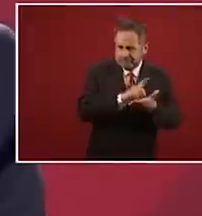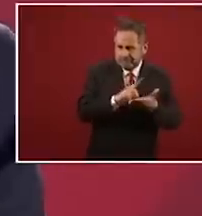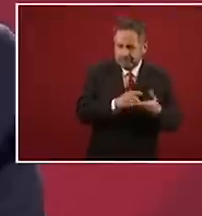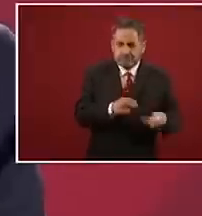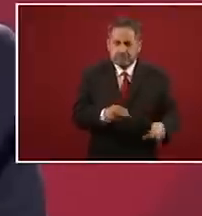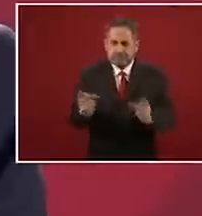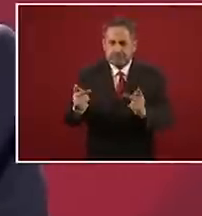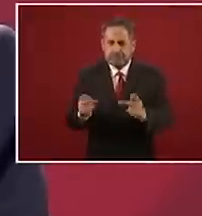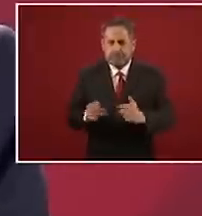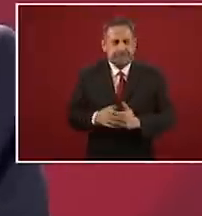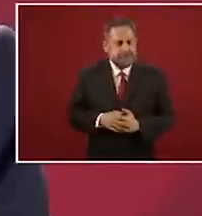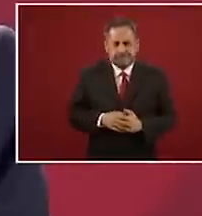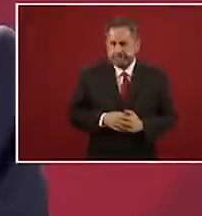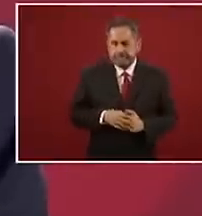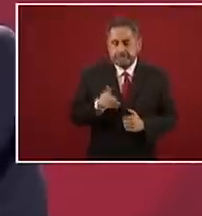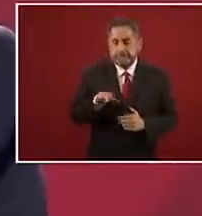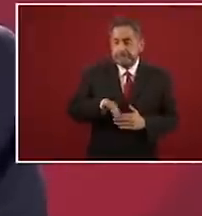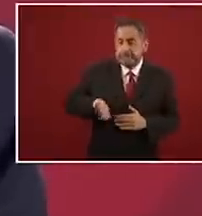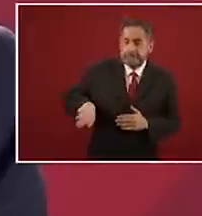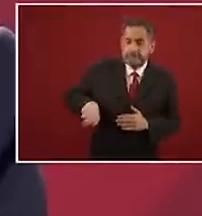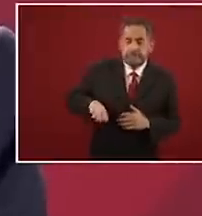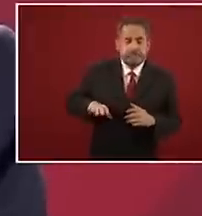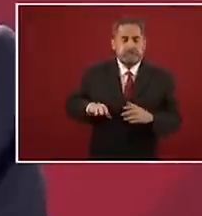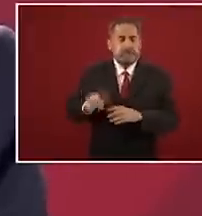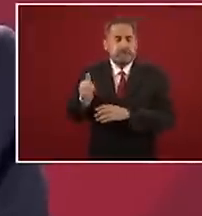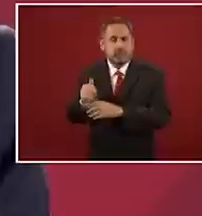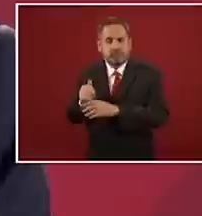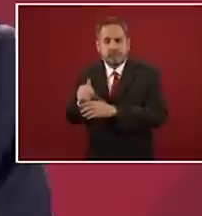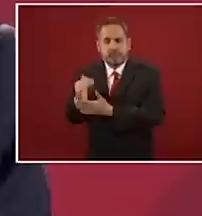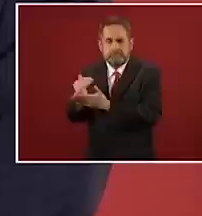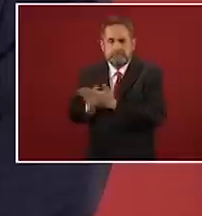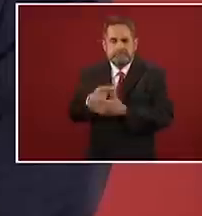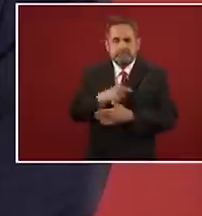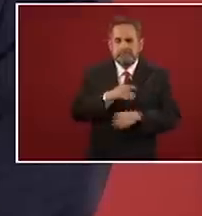incluso que están desplazando a otras drogas.